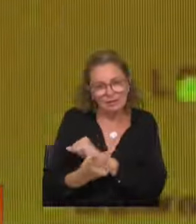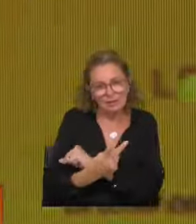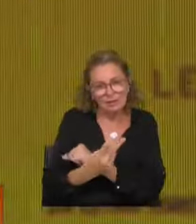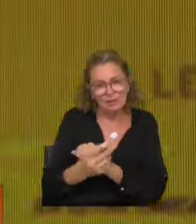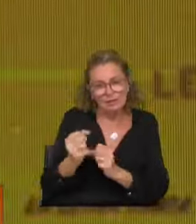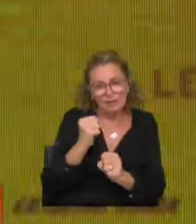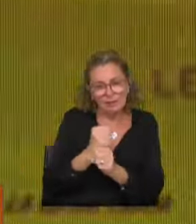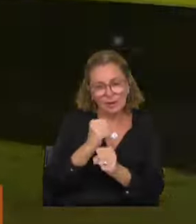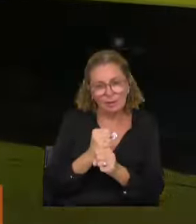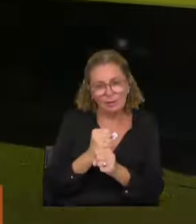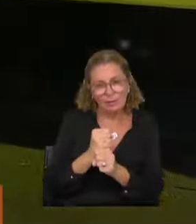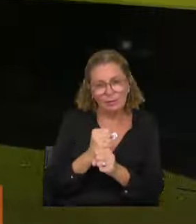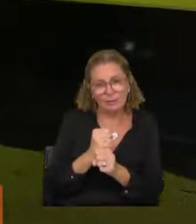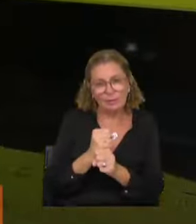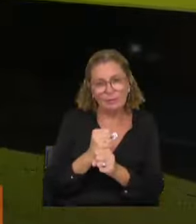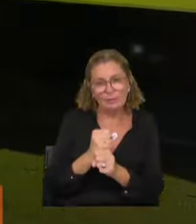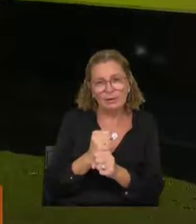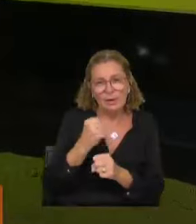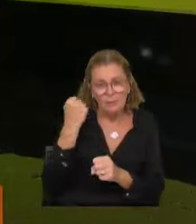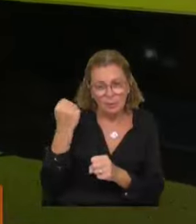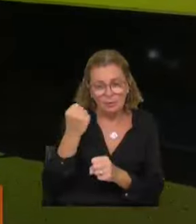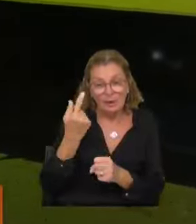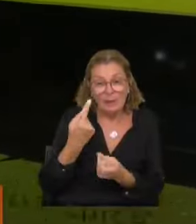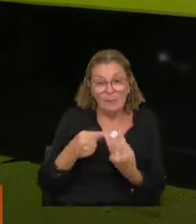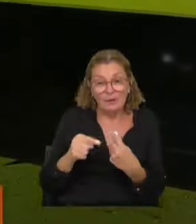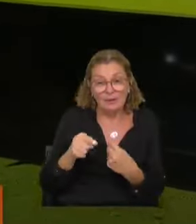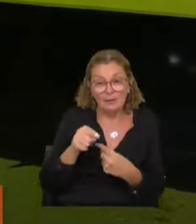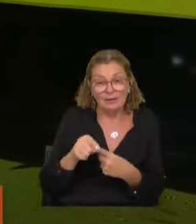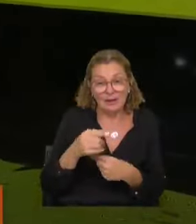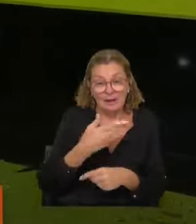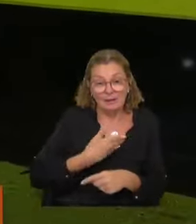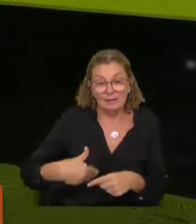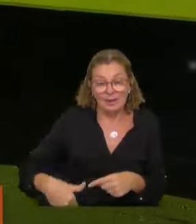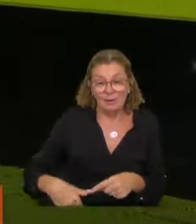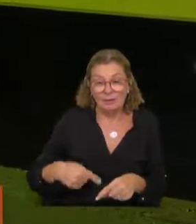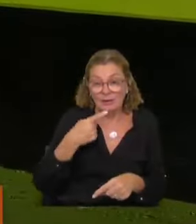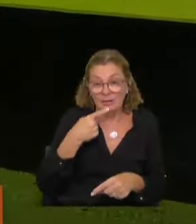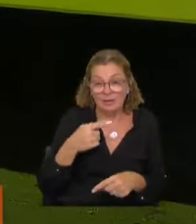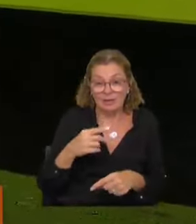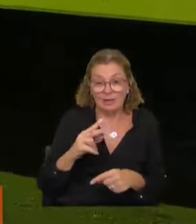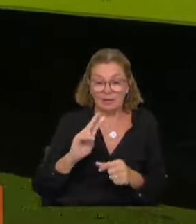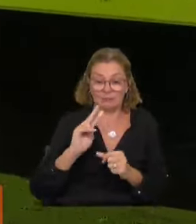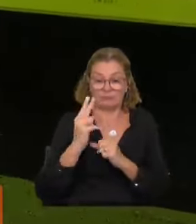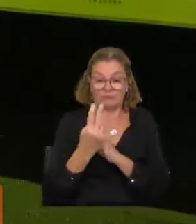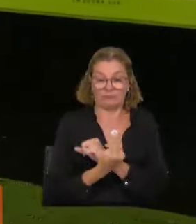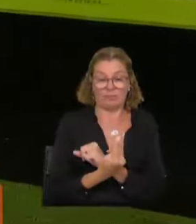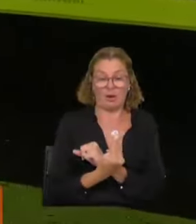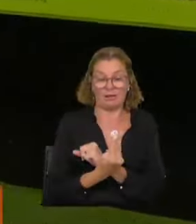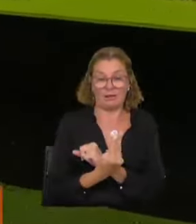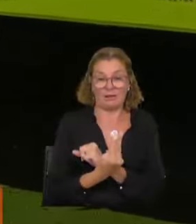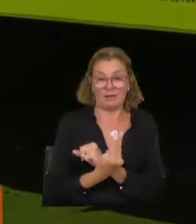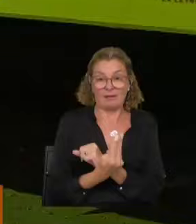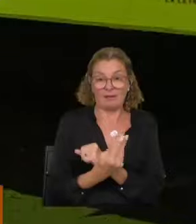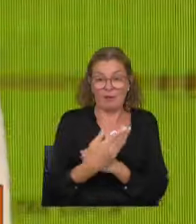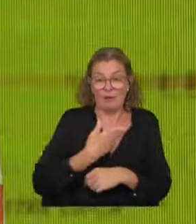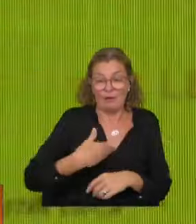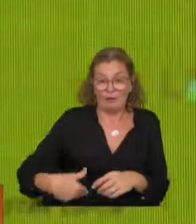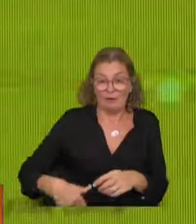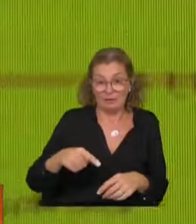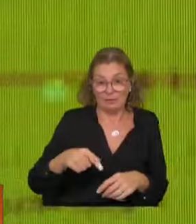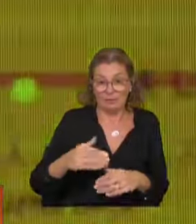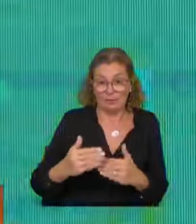trabajadores y trabajadoras comprometidos Pero así como el estado le está dando la espalda al gobierno le está dando la espalda a dar